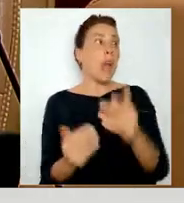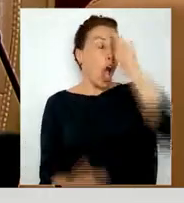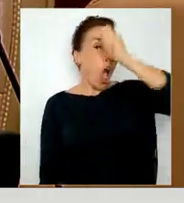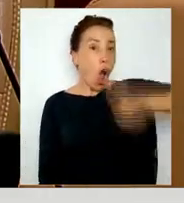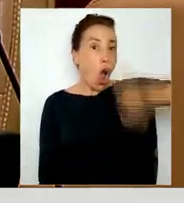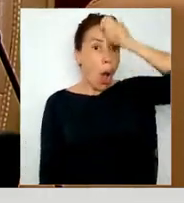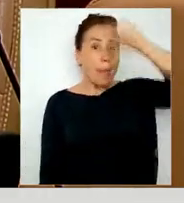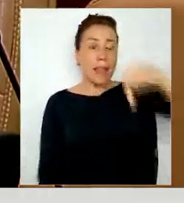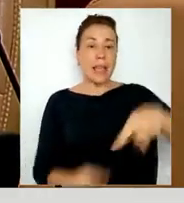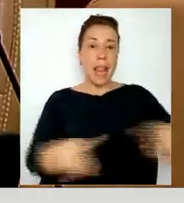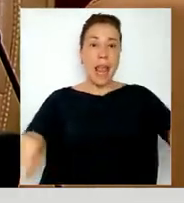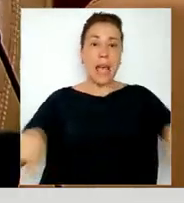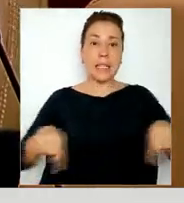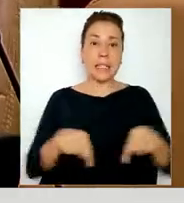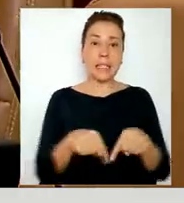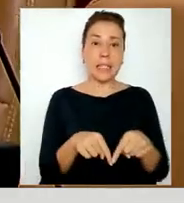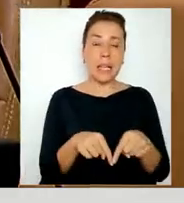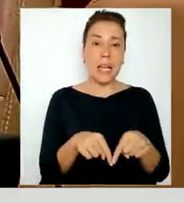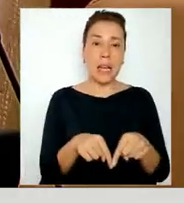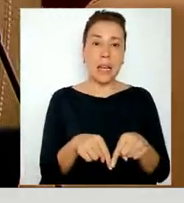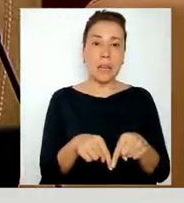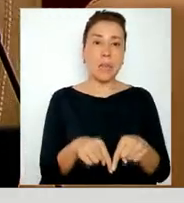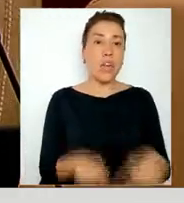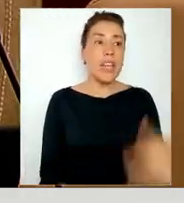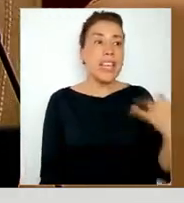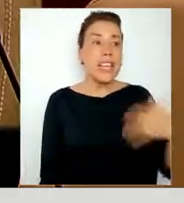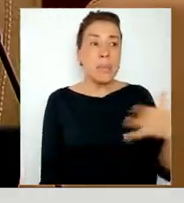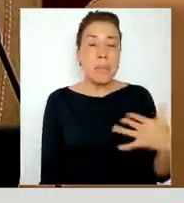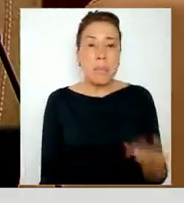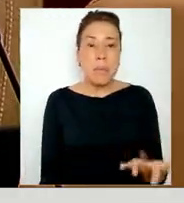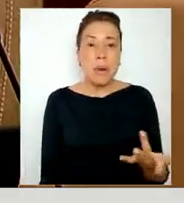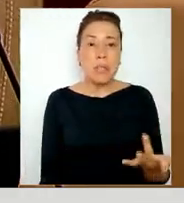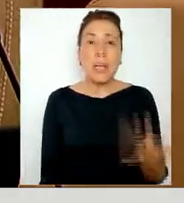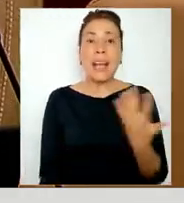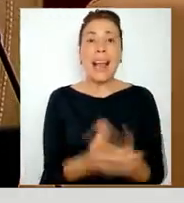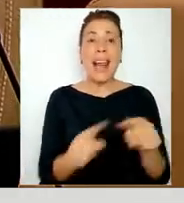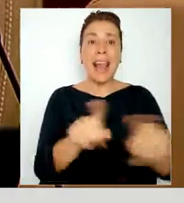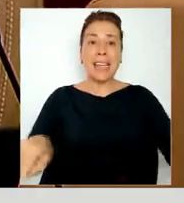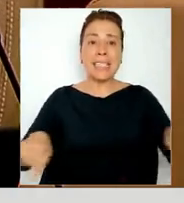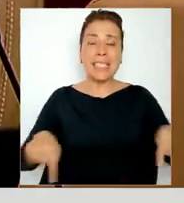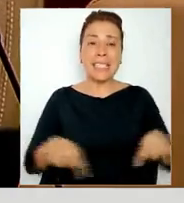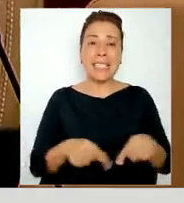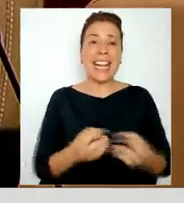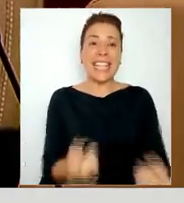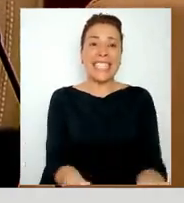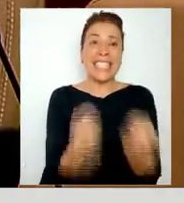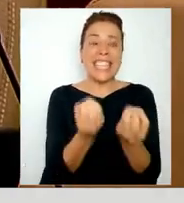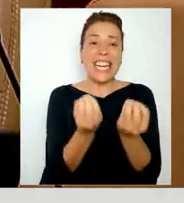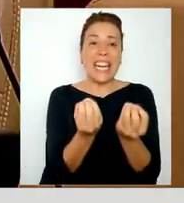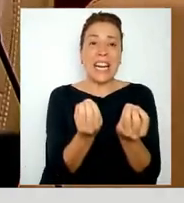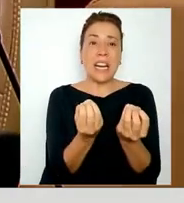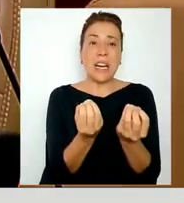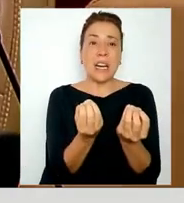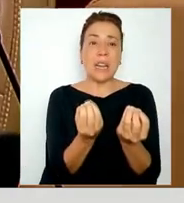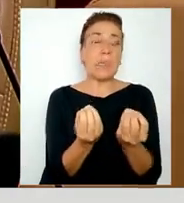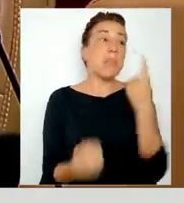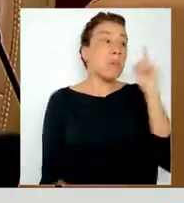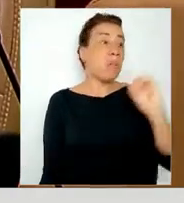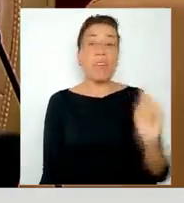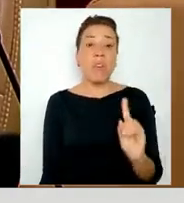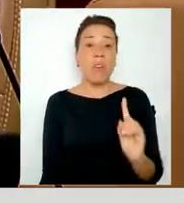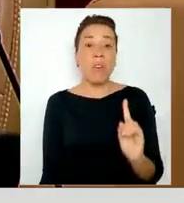por los significativos de ese hecho y que hubiera estado esta sala completa no es así y esa fue una política